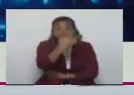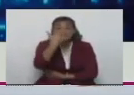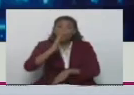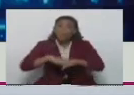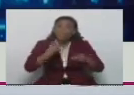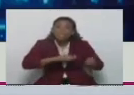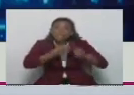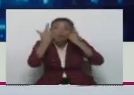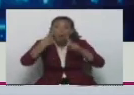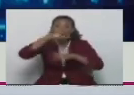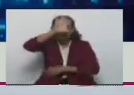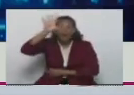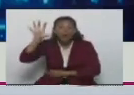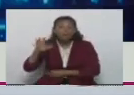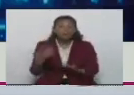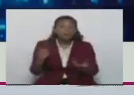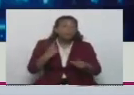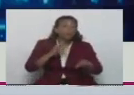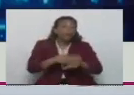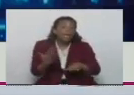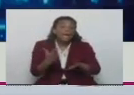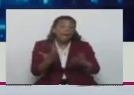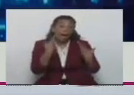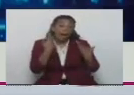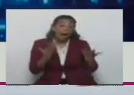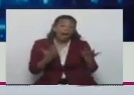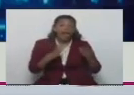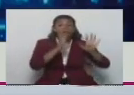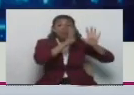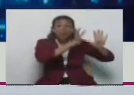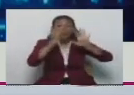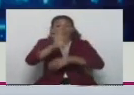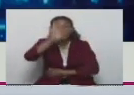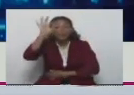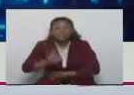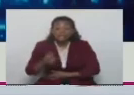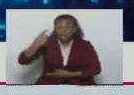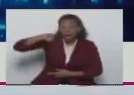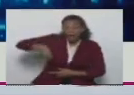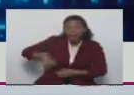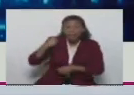fue. Porque aquí le robaron al país el 99% de sus ingresos.